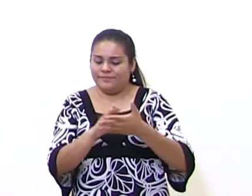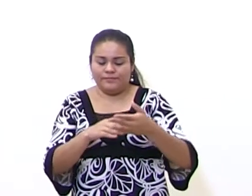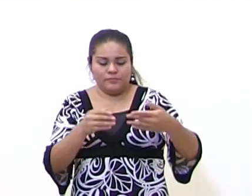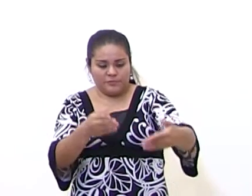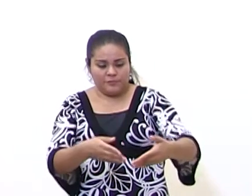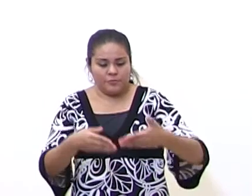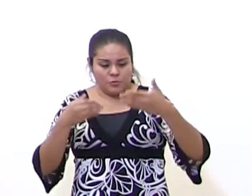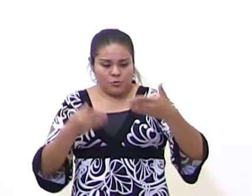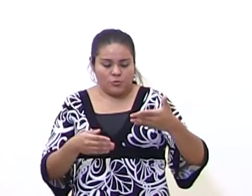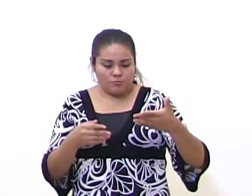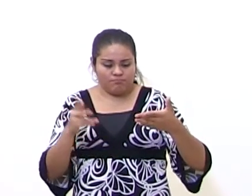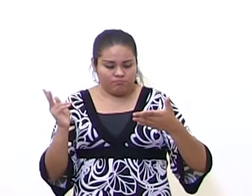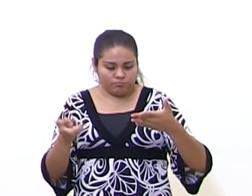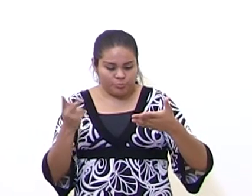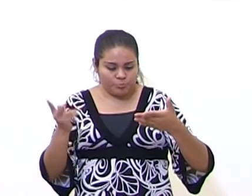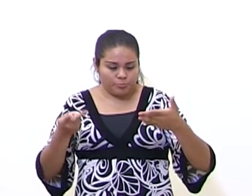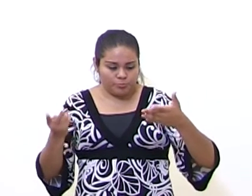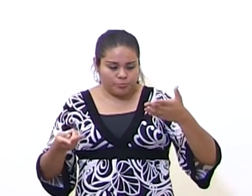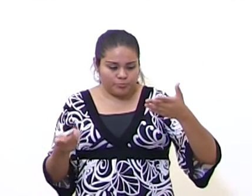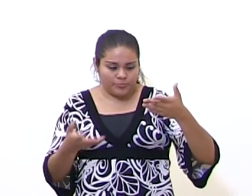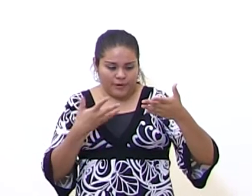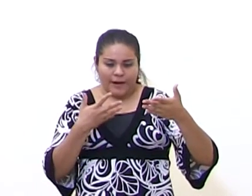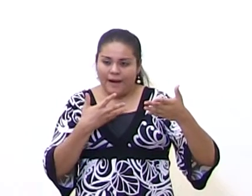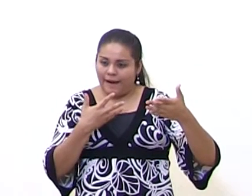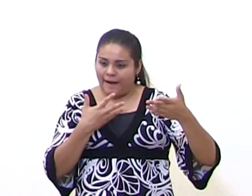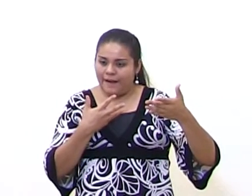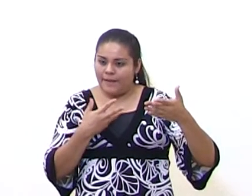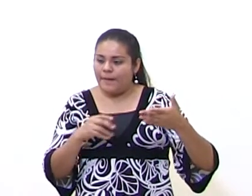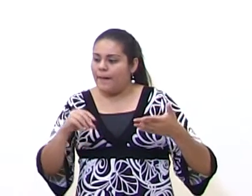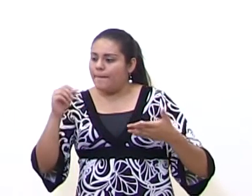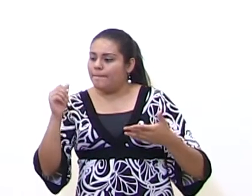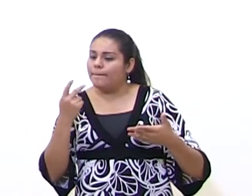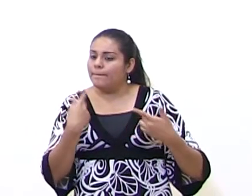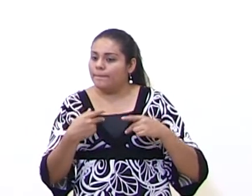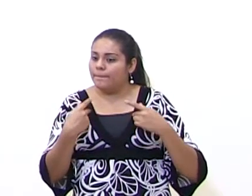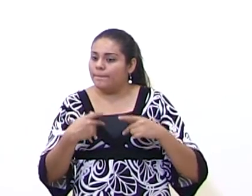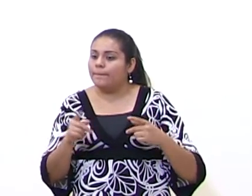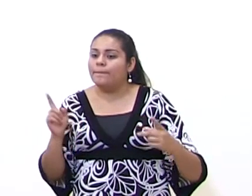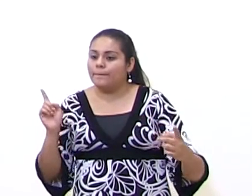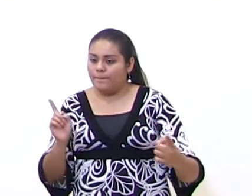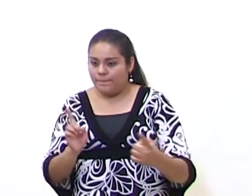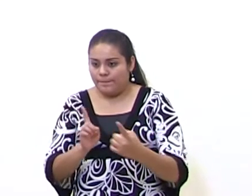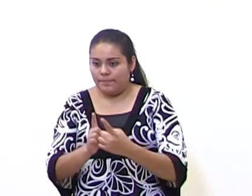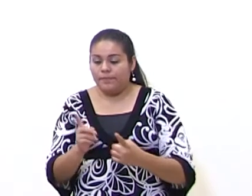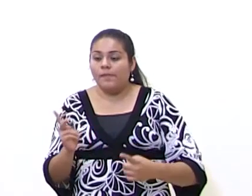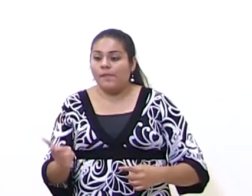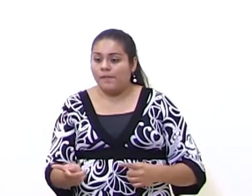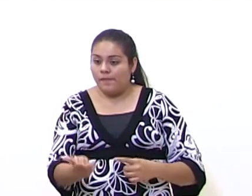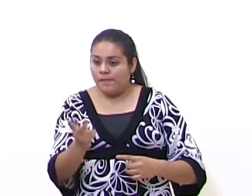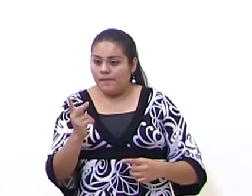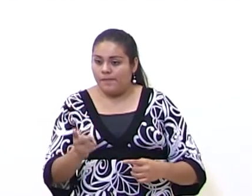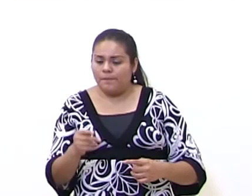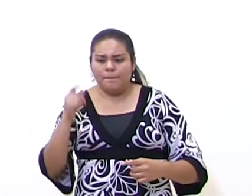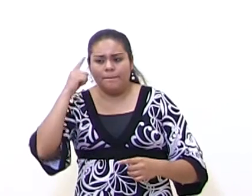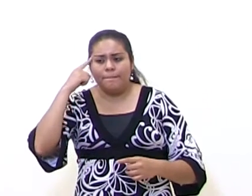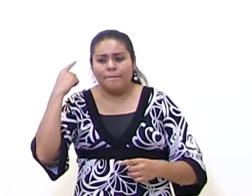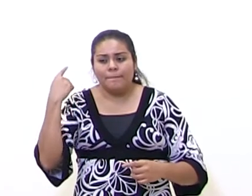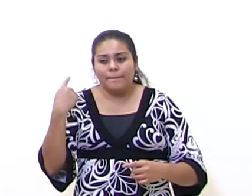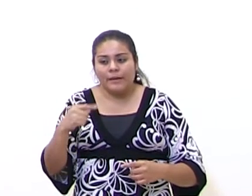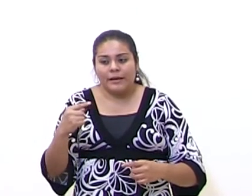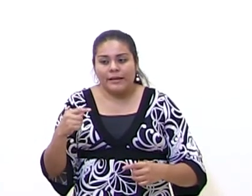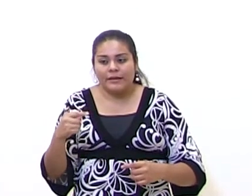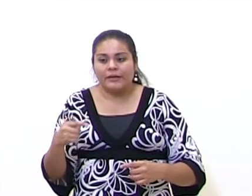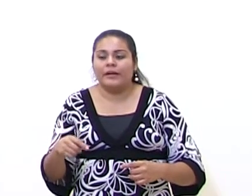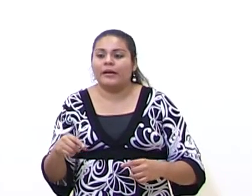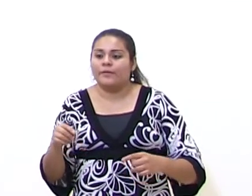Un cuestionario como un conjunto de preguntas que irán, ¿sí?, que irán formuladas en función